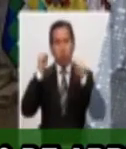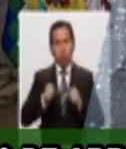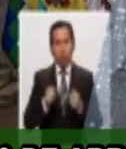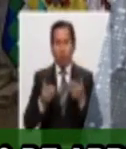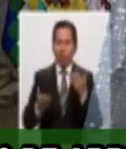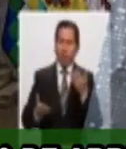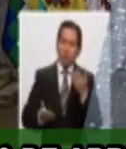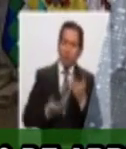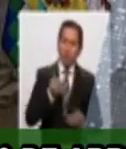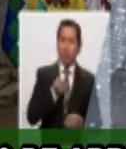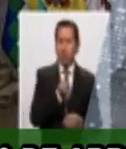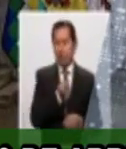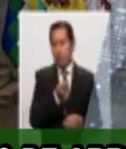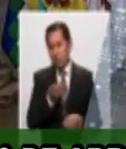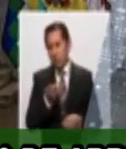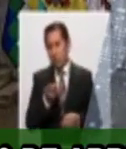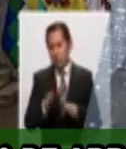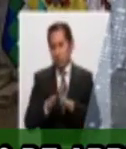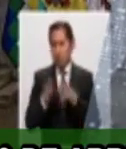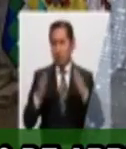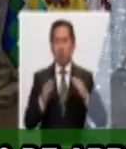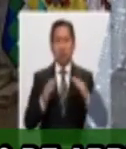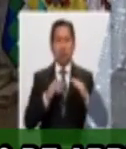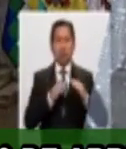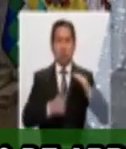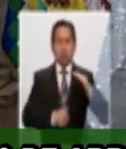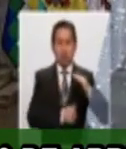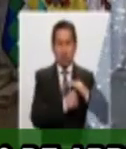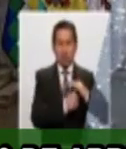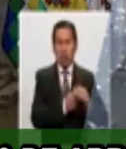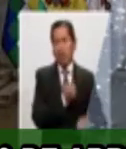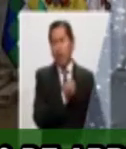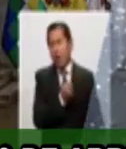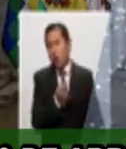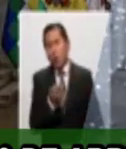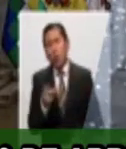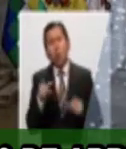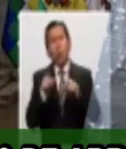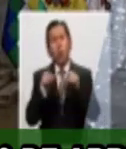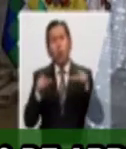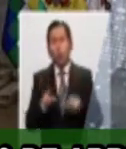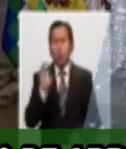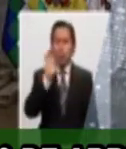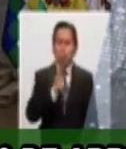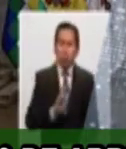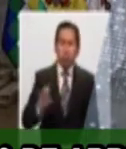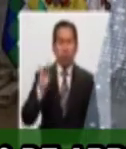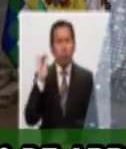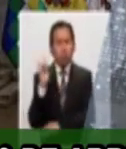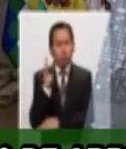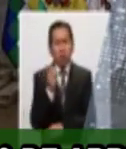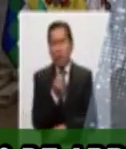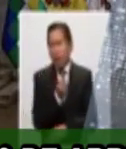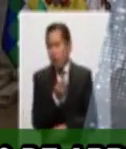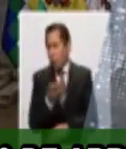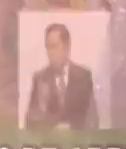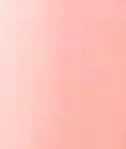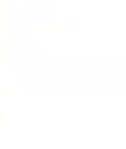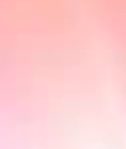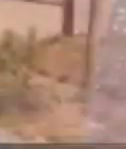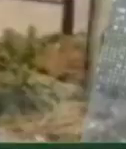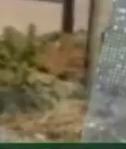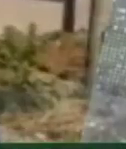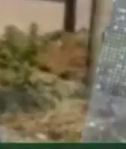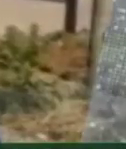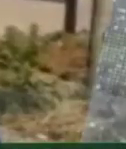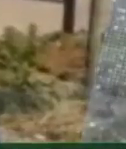flexibilizar y abrir un poco la cuarentena en determinados lugares del país y en determinados sectores de la economía.